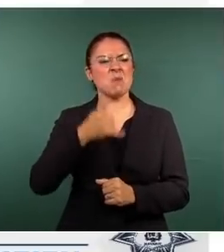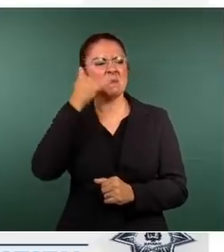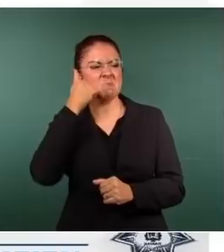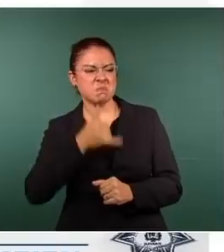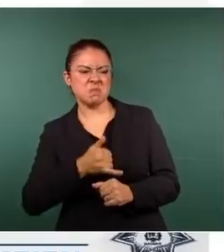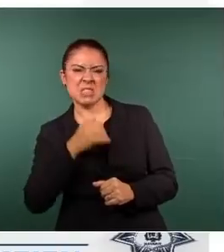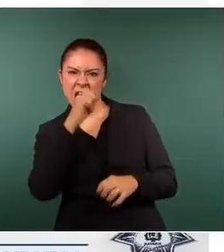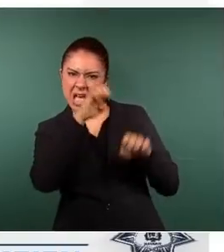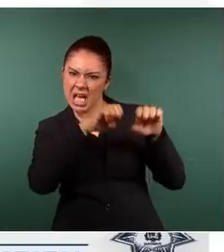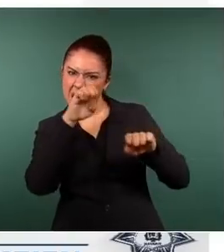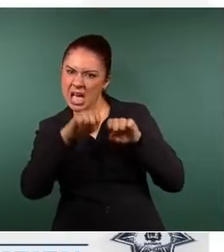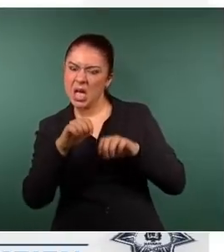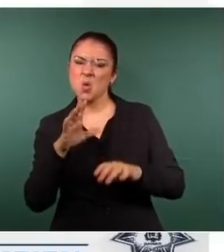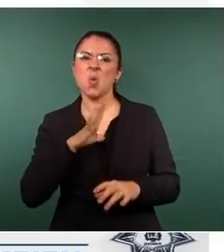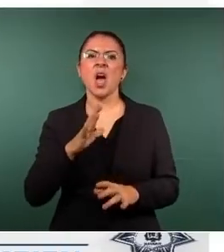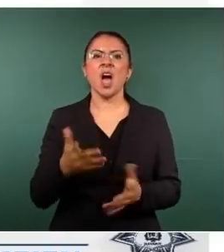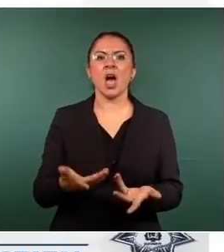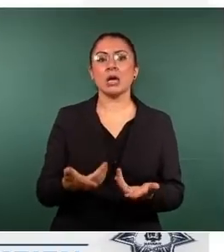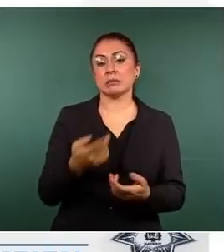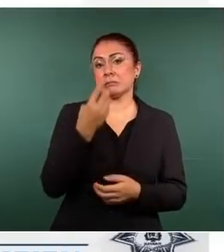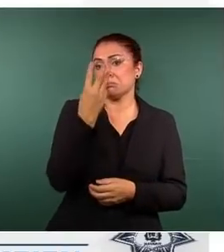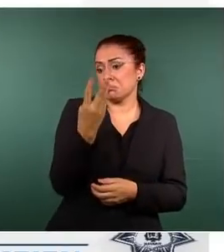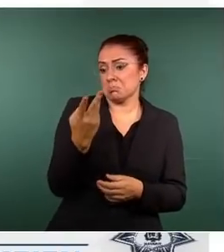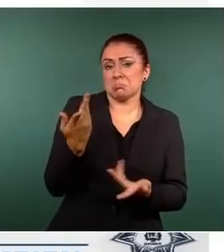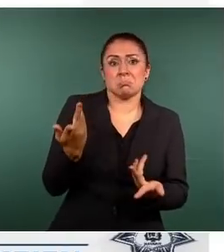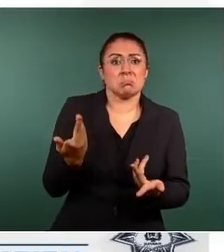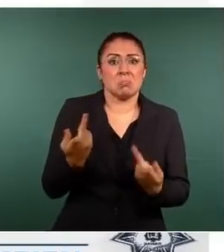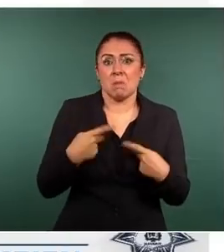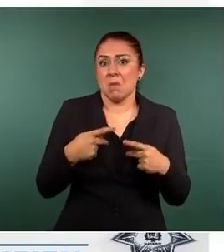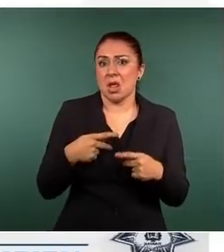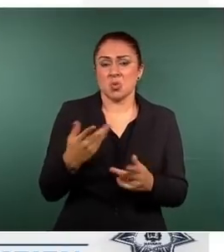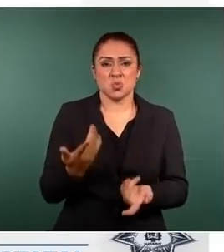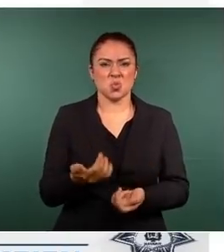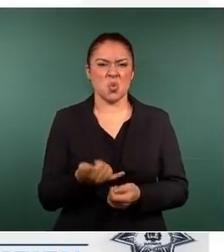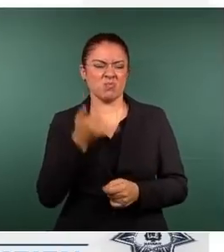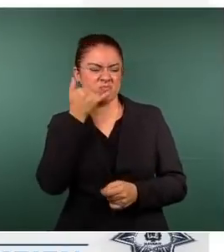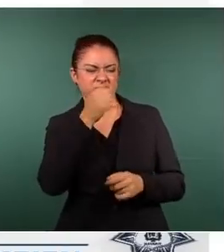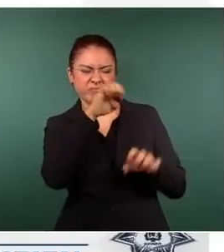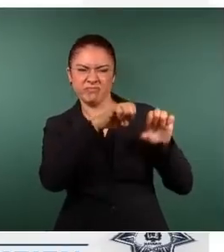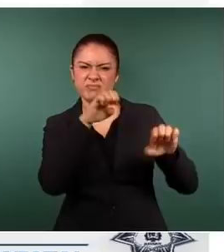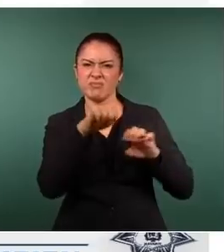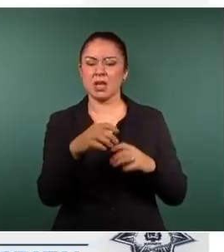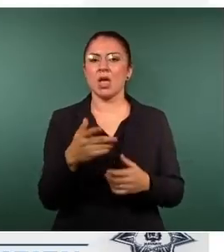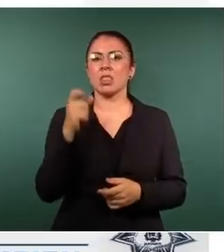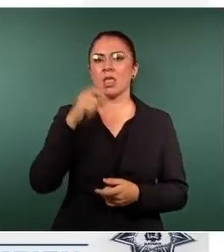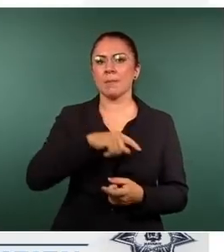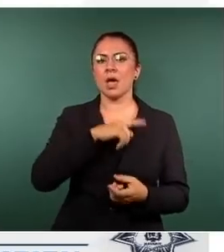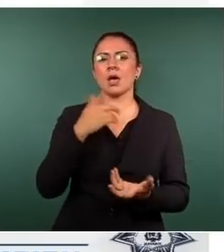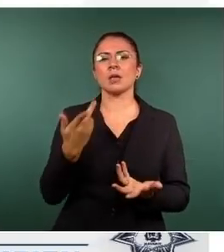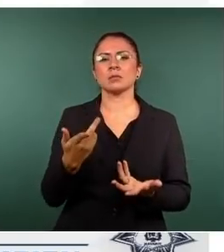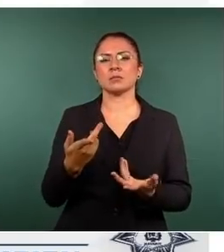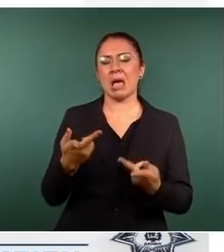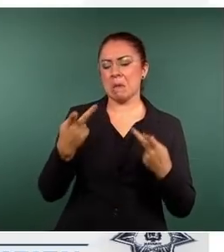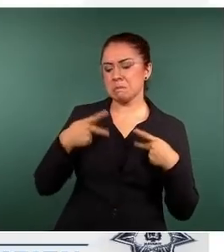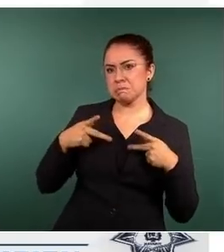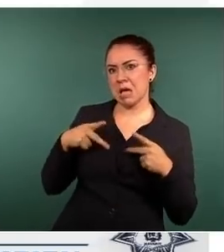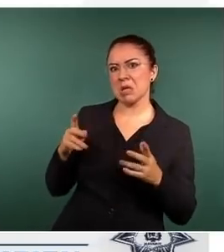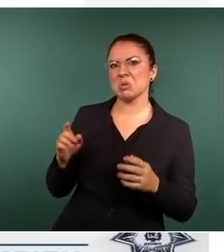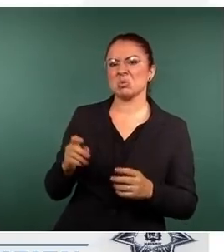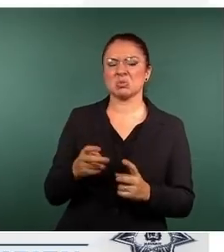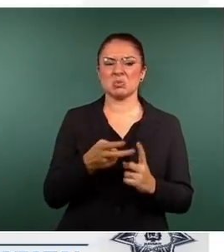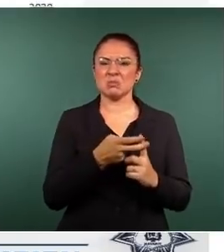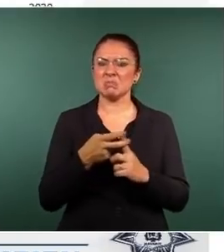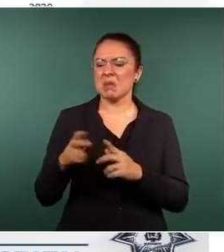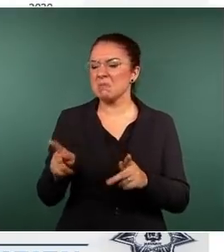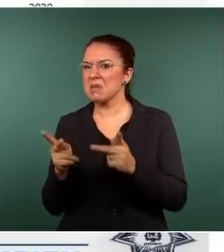28 con apenas tres casos durante los últimos seis meses en el delito de trata de personas nayarit